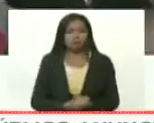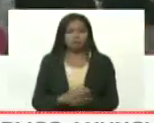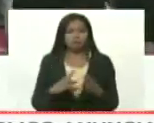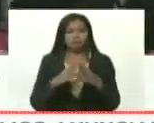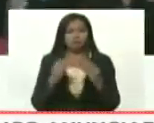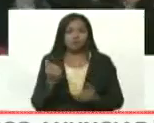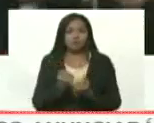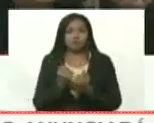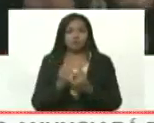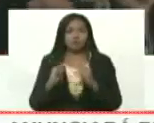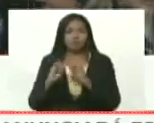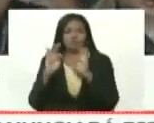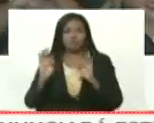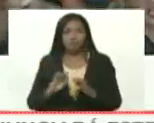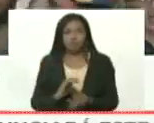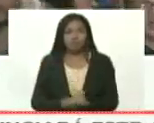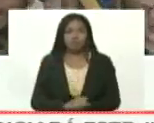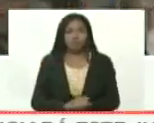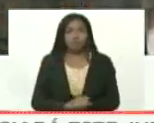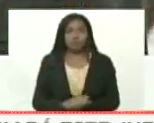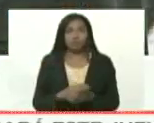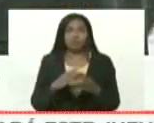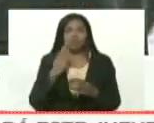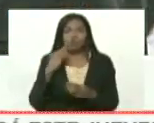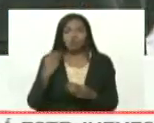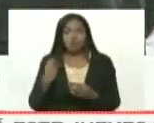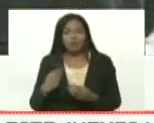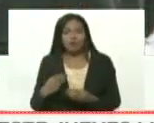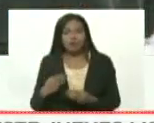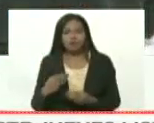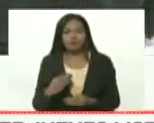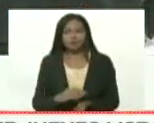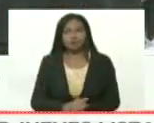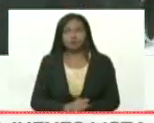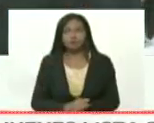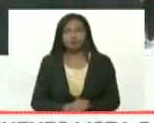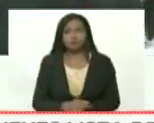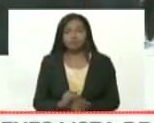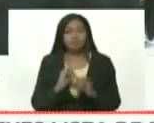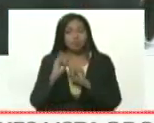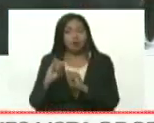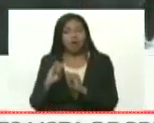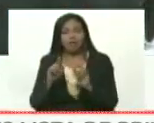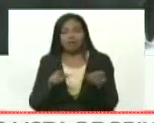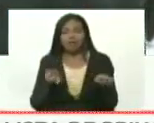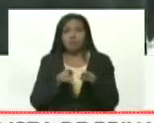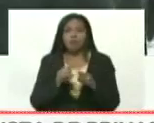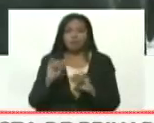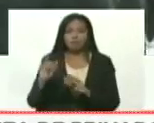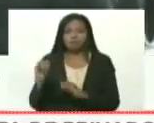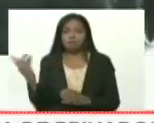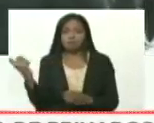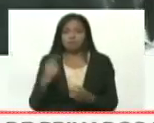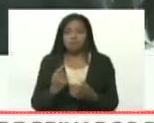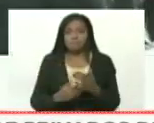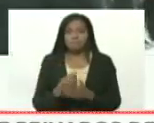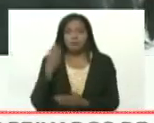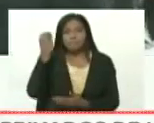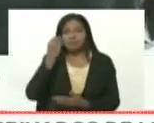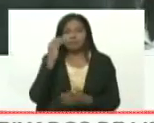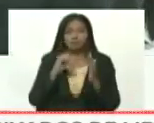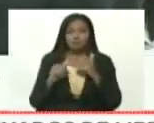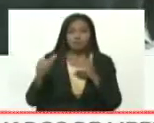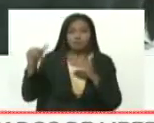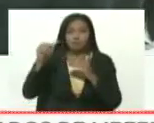apoyo para ti. Gracias, señor. Y para jóvenes que como tú vienen con una mente